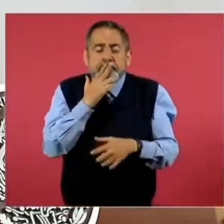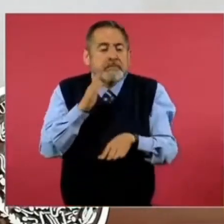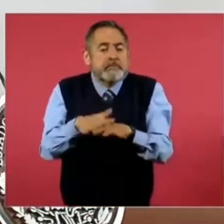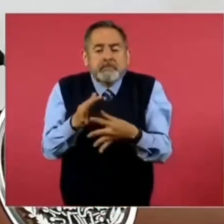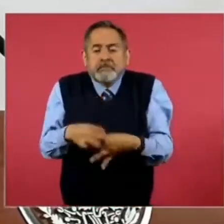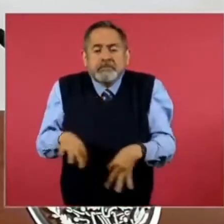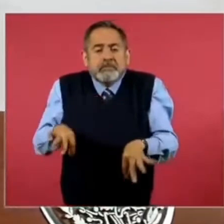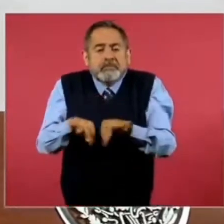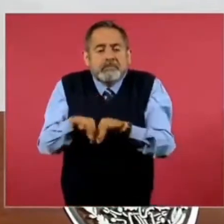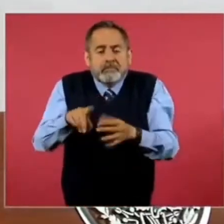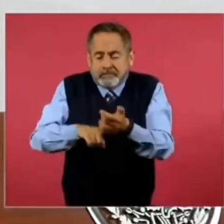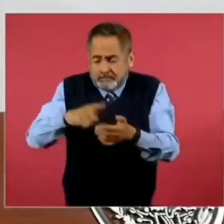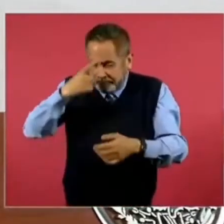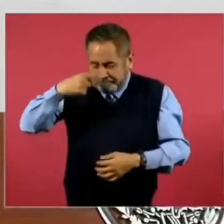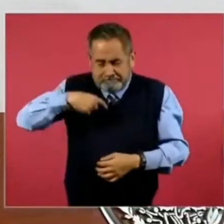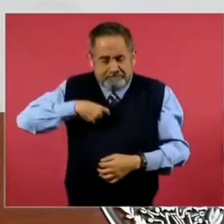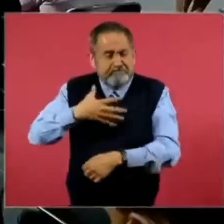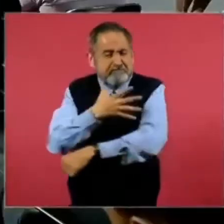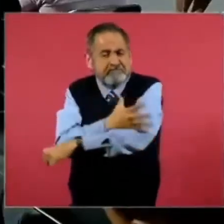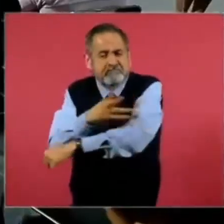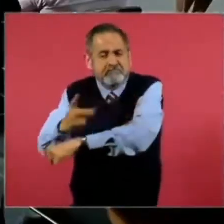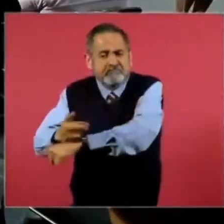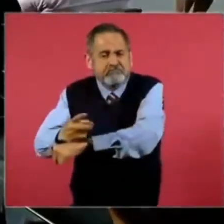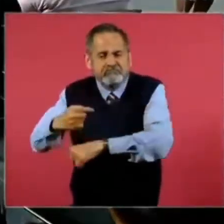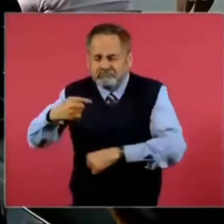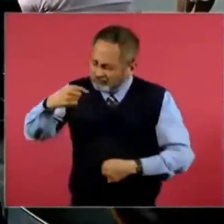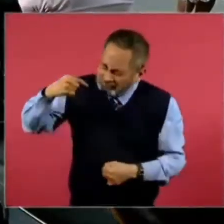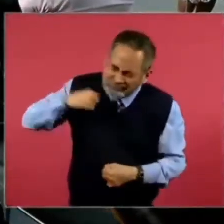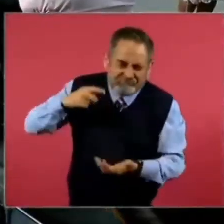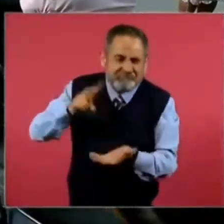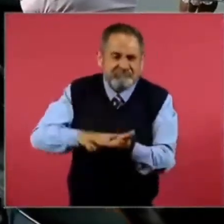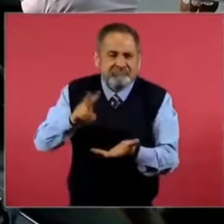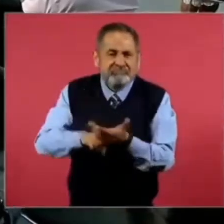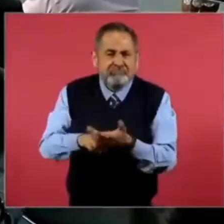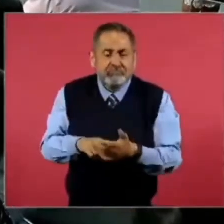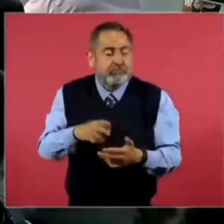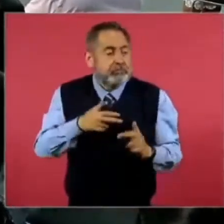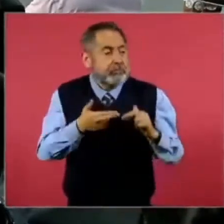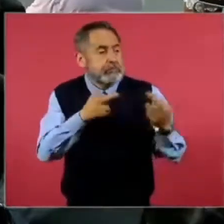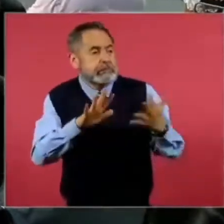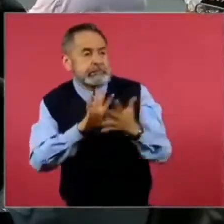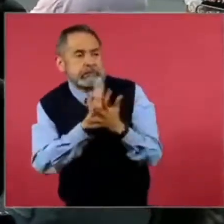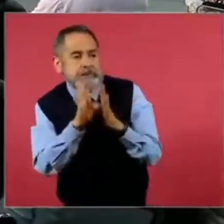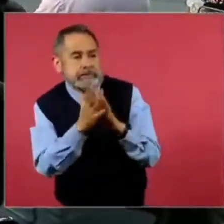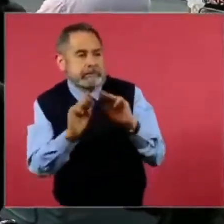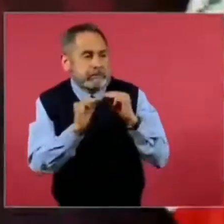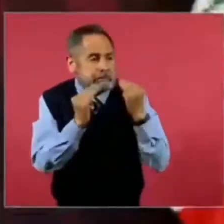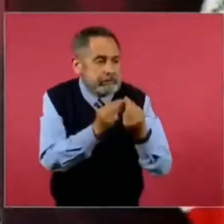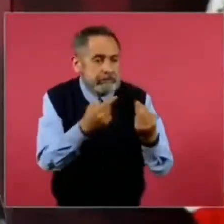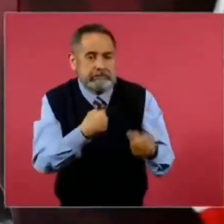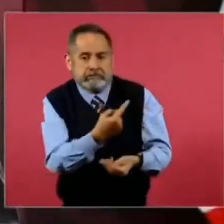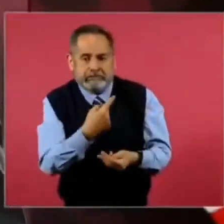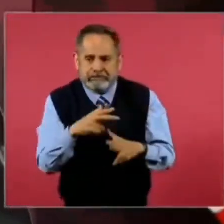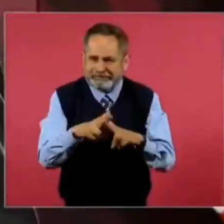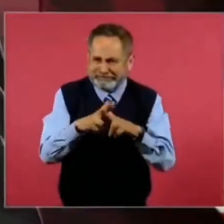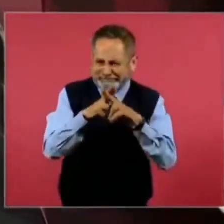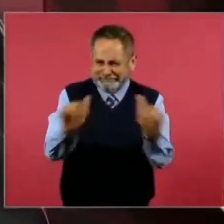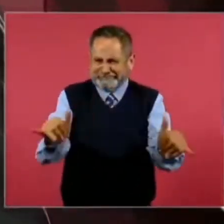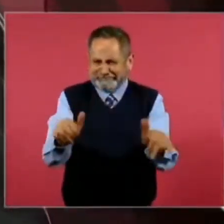es mi honestidad. Y no establezco relaciones de complicidad con nadie.